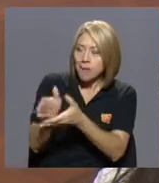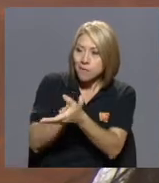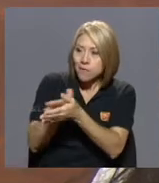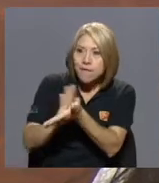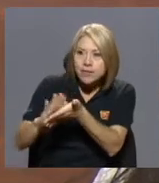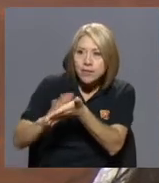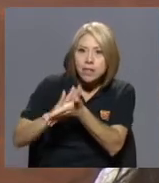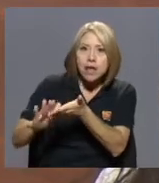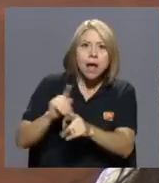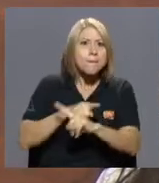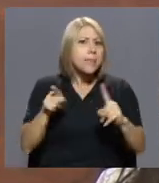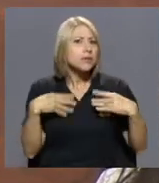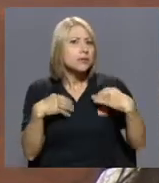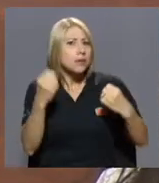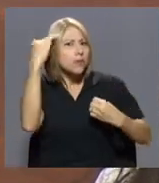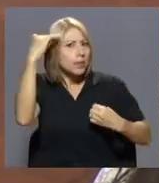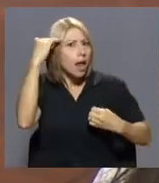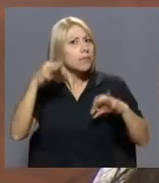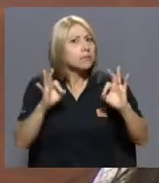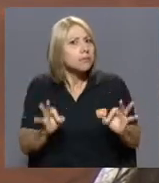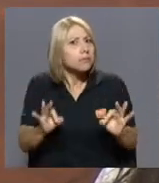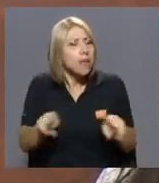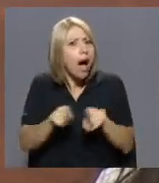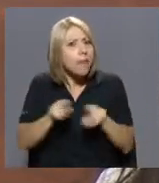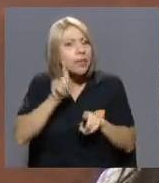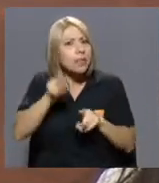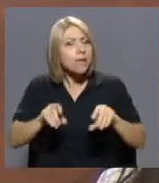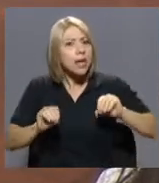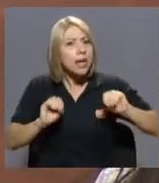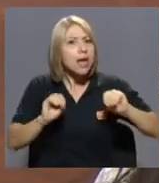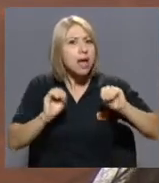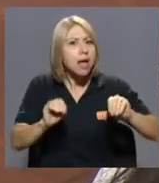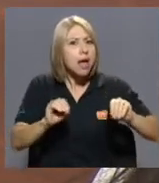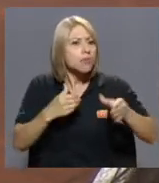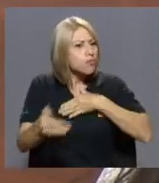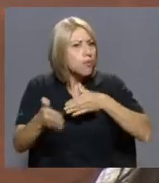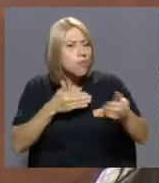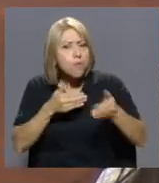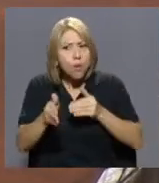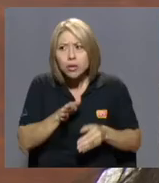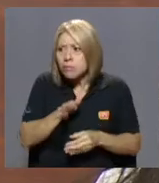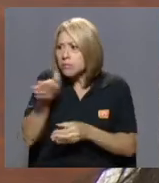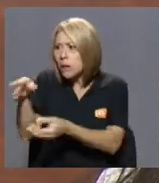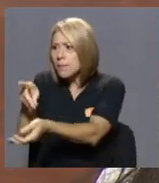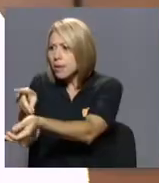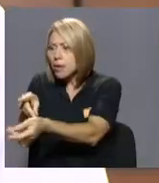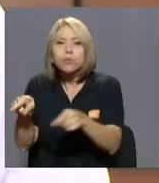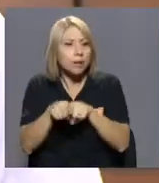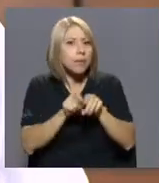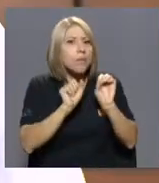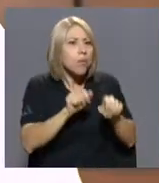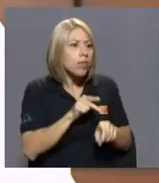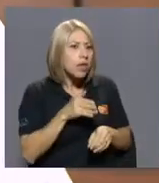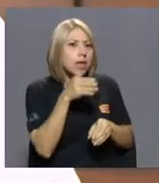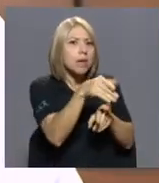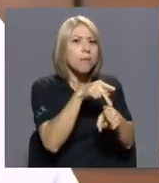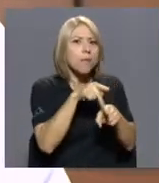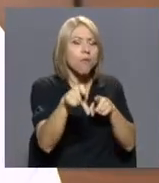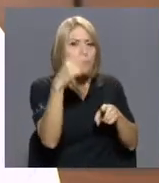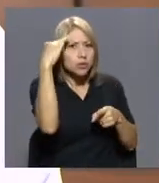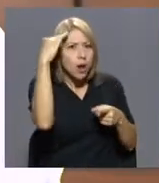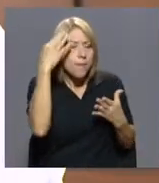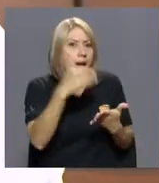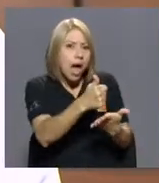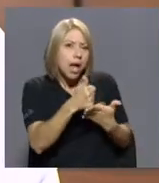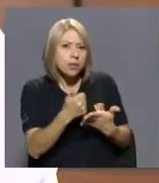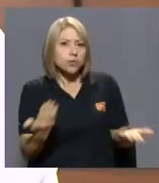está también ir a donde un médico, ¿verdad?, o una médica, cómo ir a donde un profesional de la salud mental para pedir ayuda. ¿Hay alguna iniciativa que se traiga desde